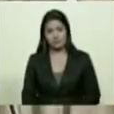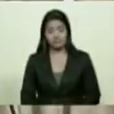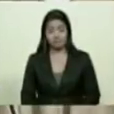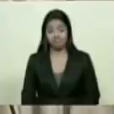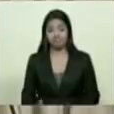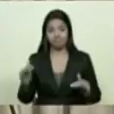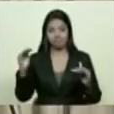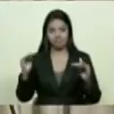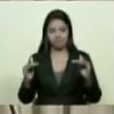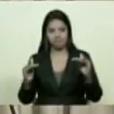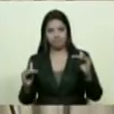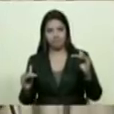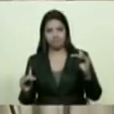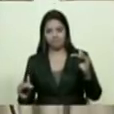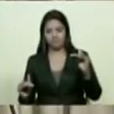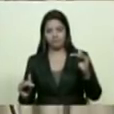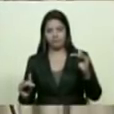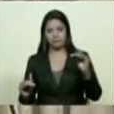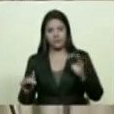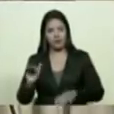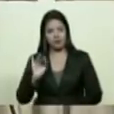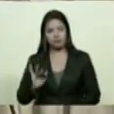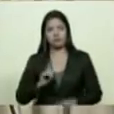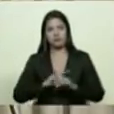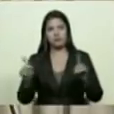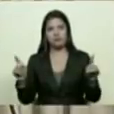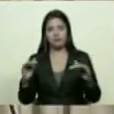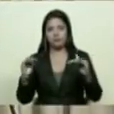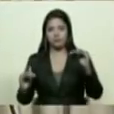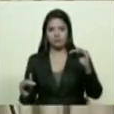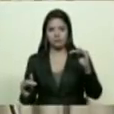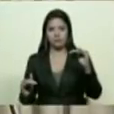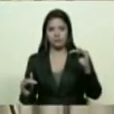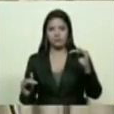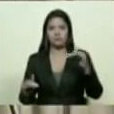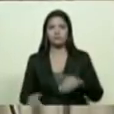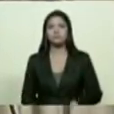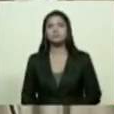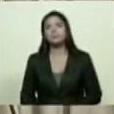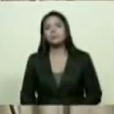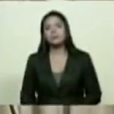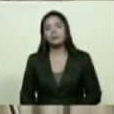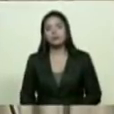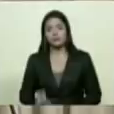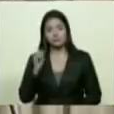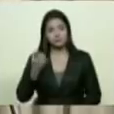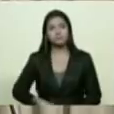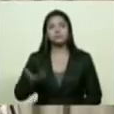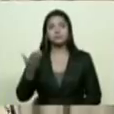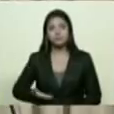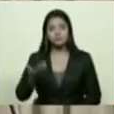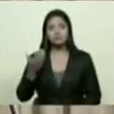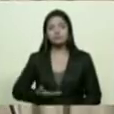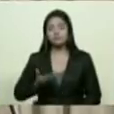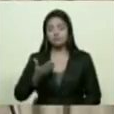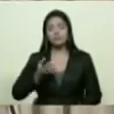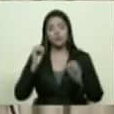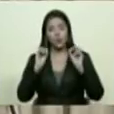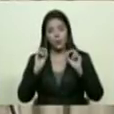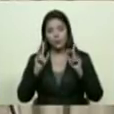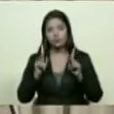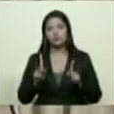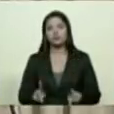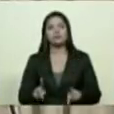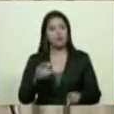Así de diferente, así de grande, así de importante y así de grande es la oportunidad